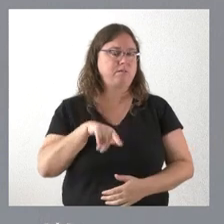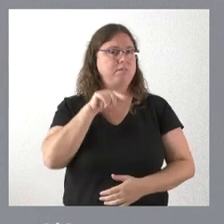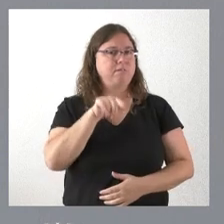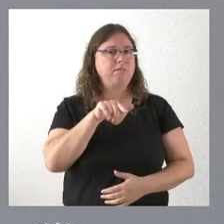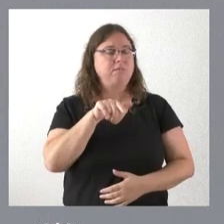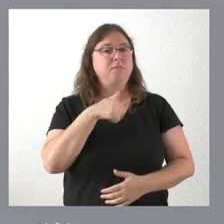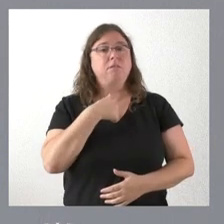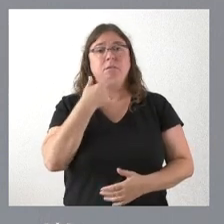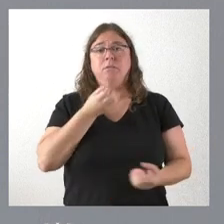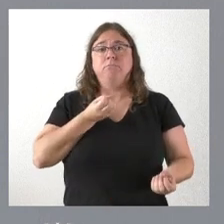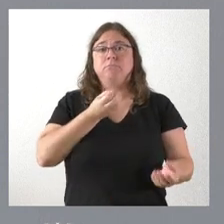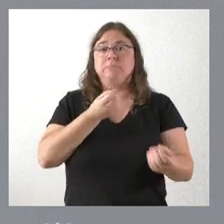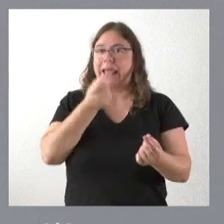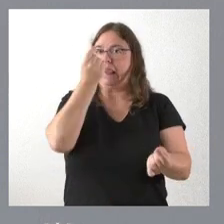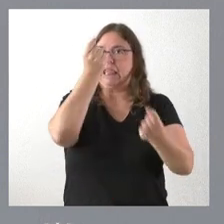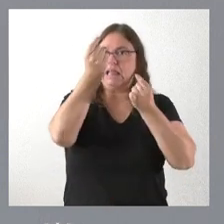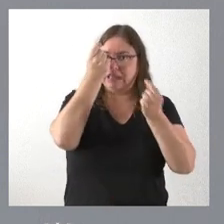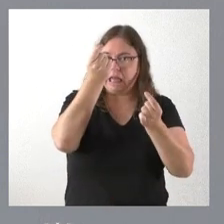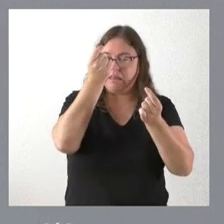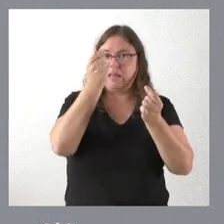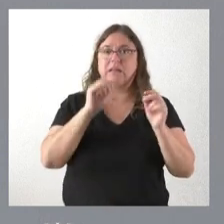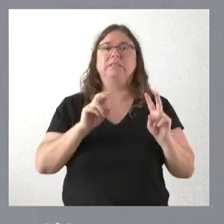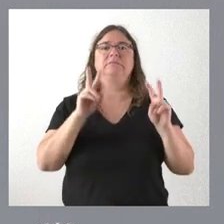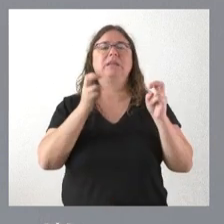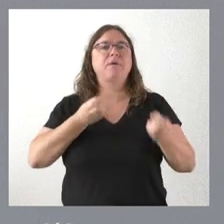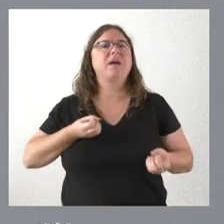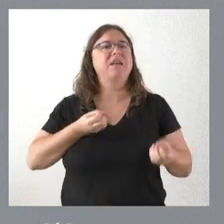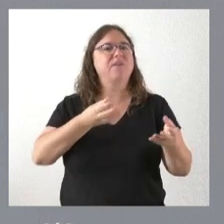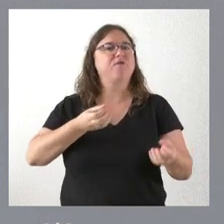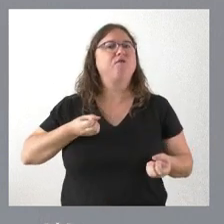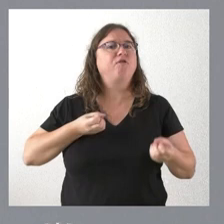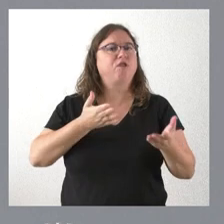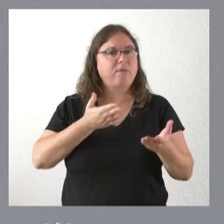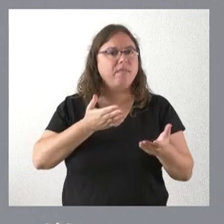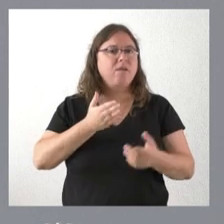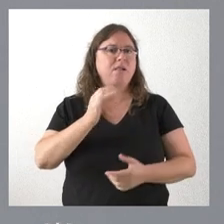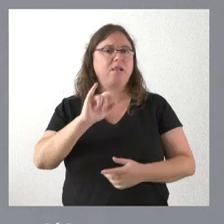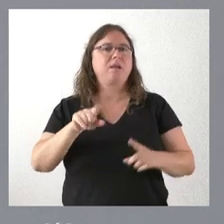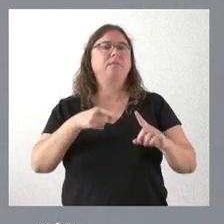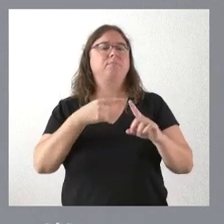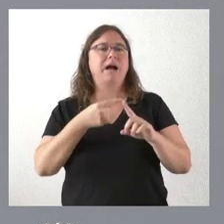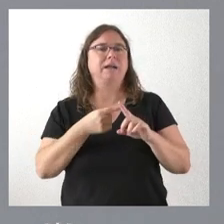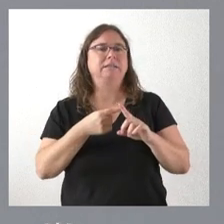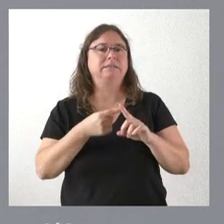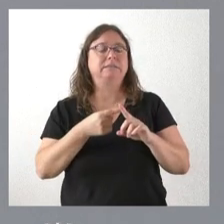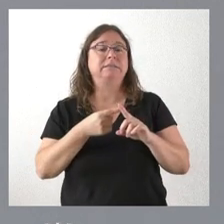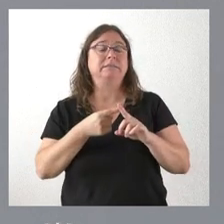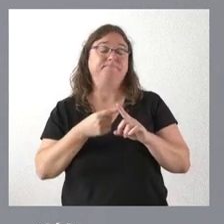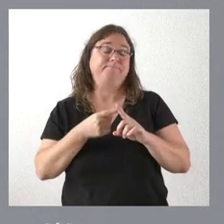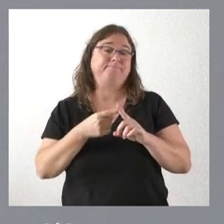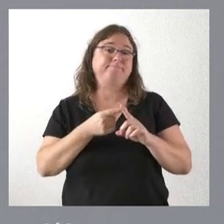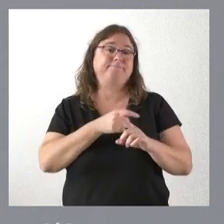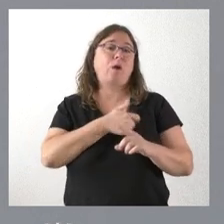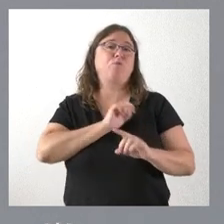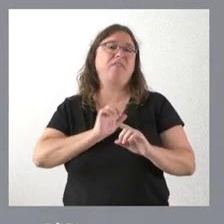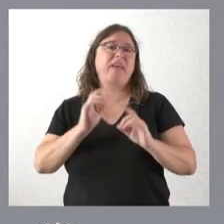se cuenta con mucho detalle la información que remitieron tanto los agentes forestales como